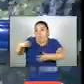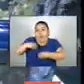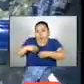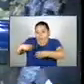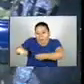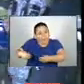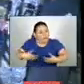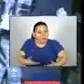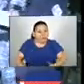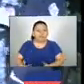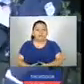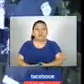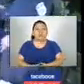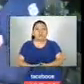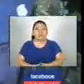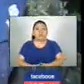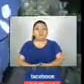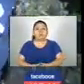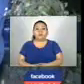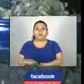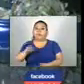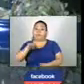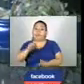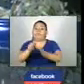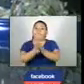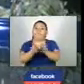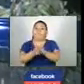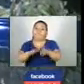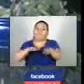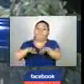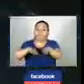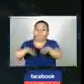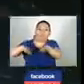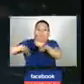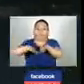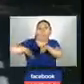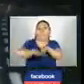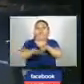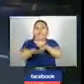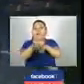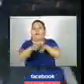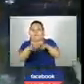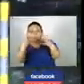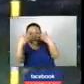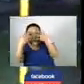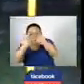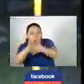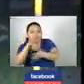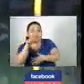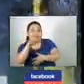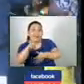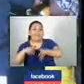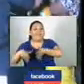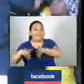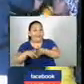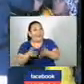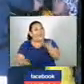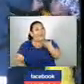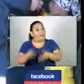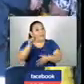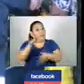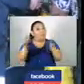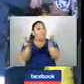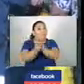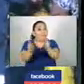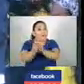paciente. La invasión de carril, excesiva velocidad y la oscuridad en la carretera habrían sido las